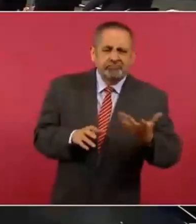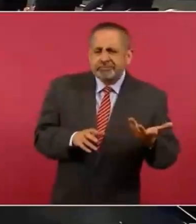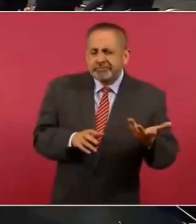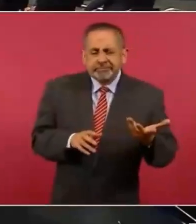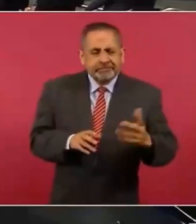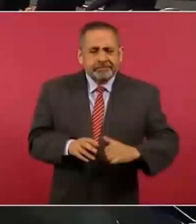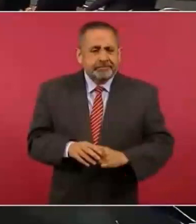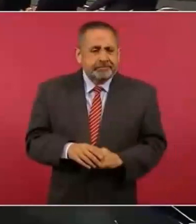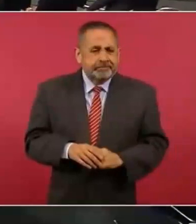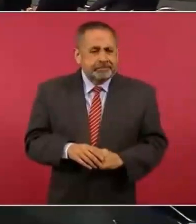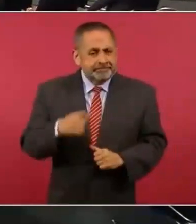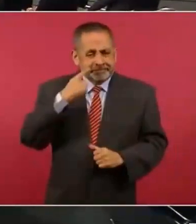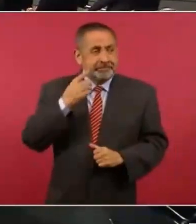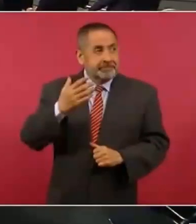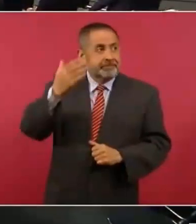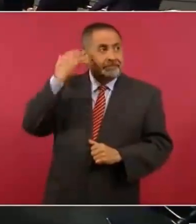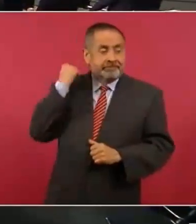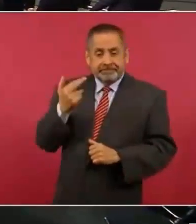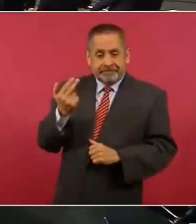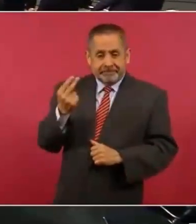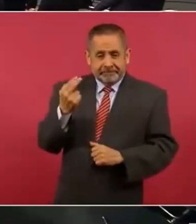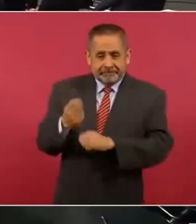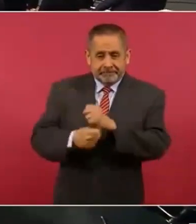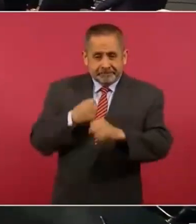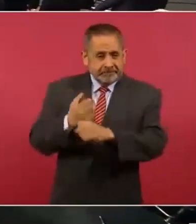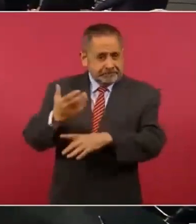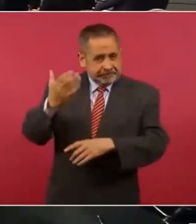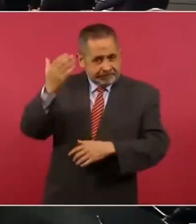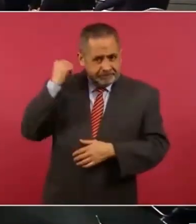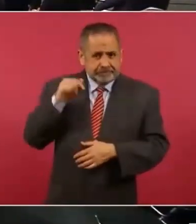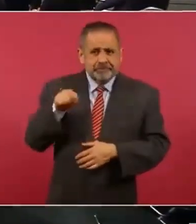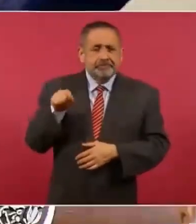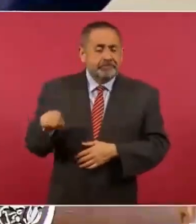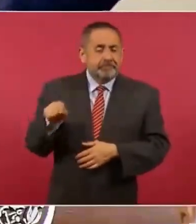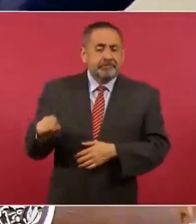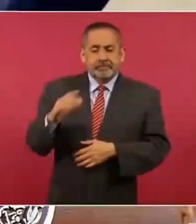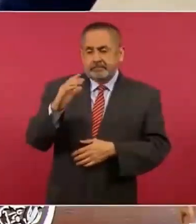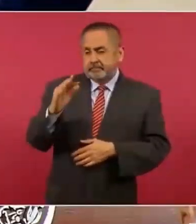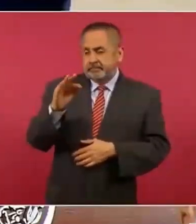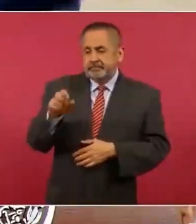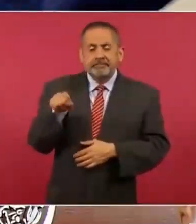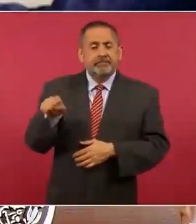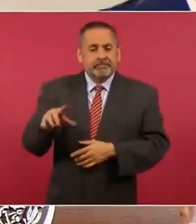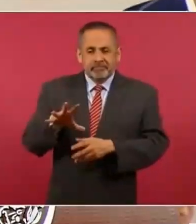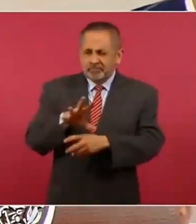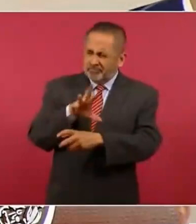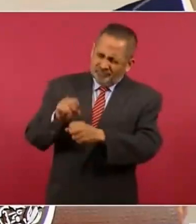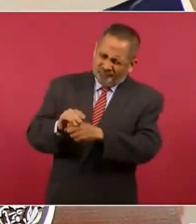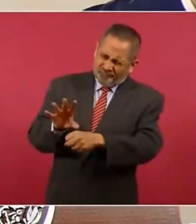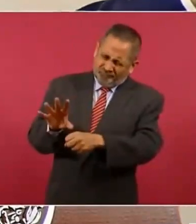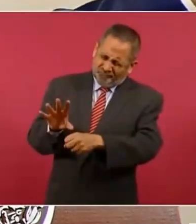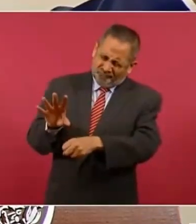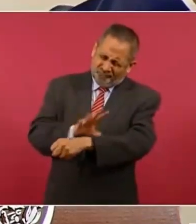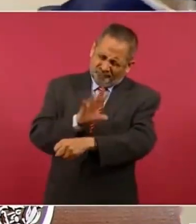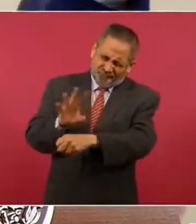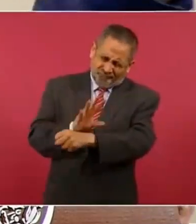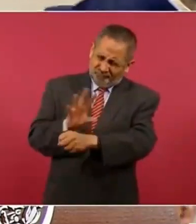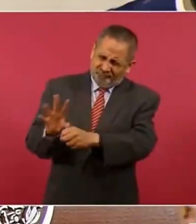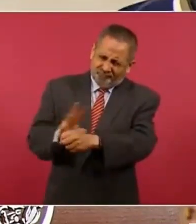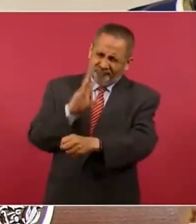cuando hace 25 años era la que generaba toda la energía eléctrica